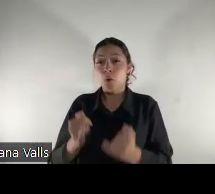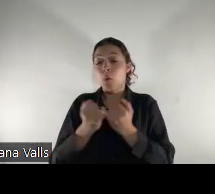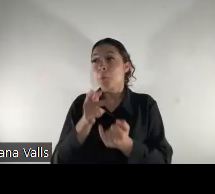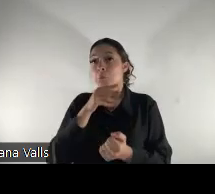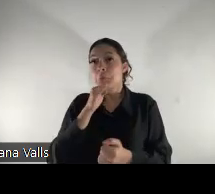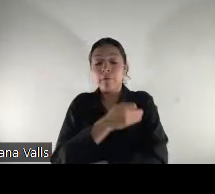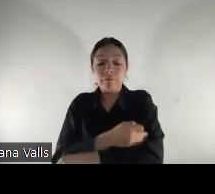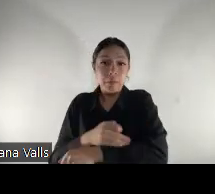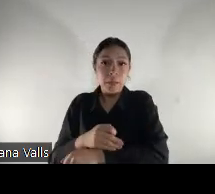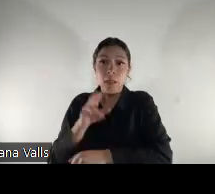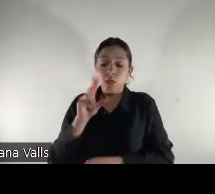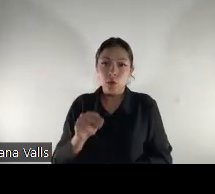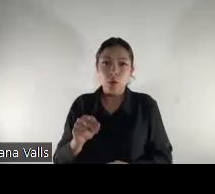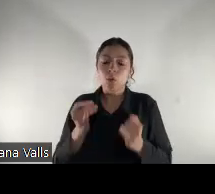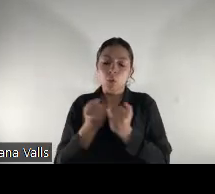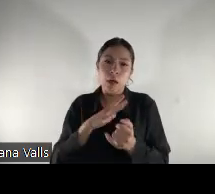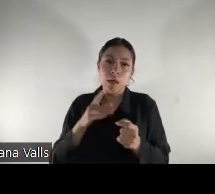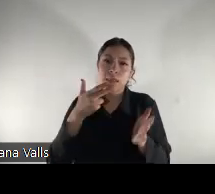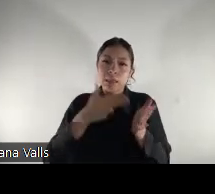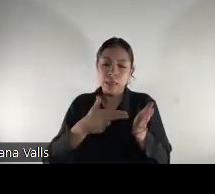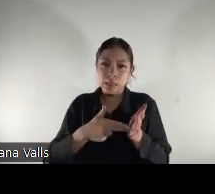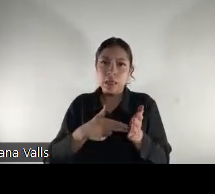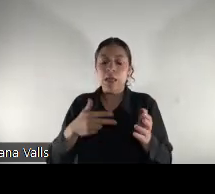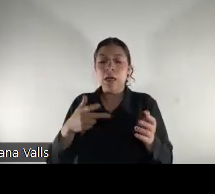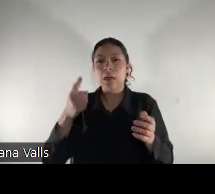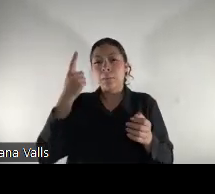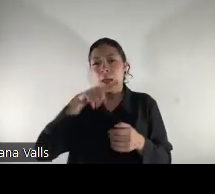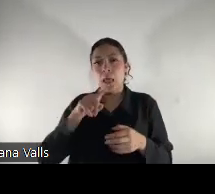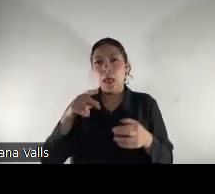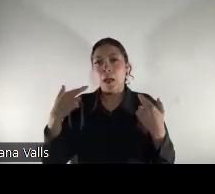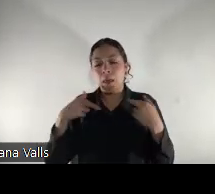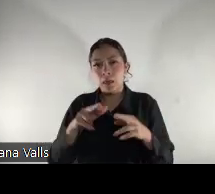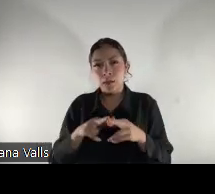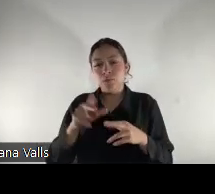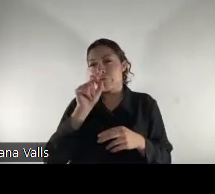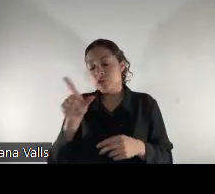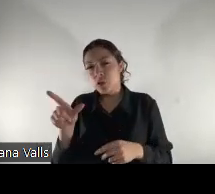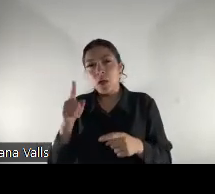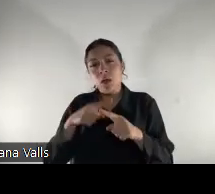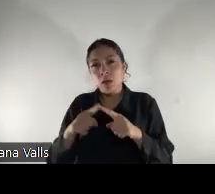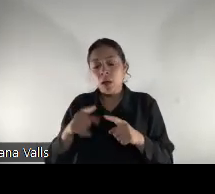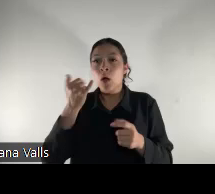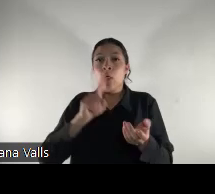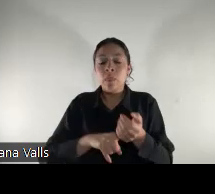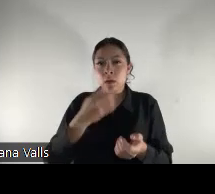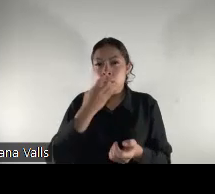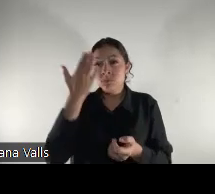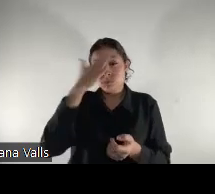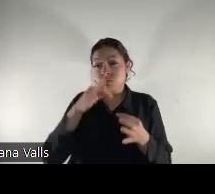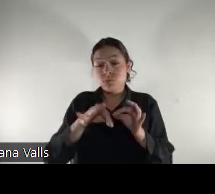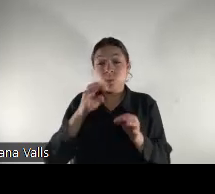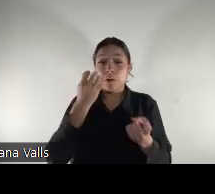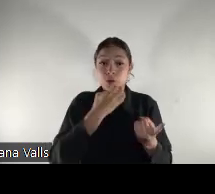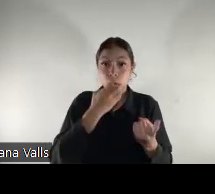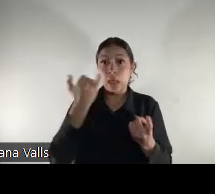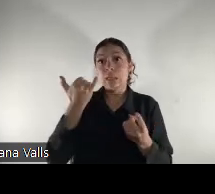también tenemos talleres de formación para profesionistas y escuela, en donde sabemos que el hogar y la escuela, pues no